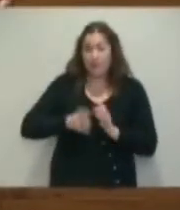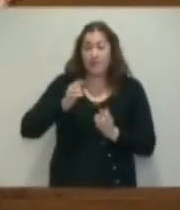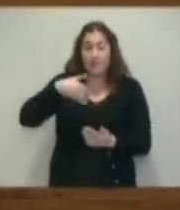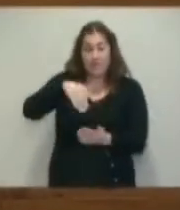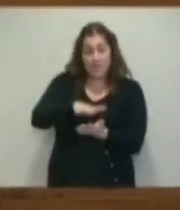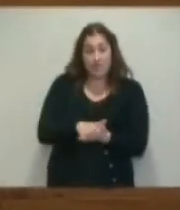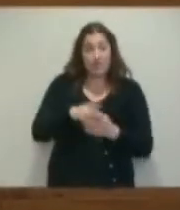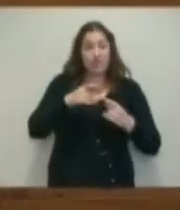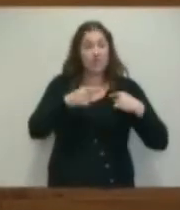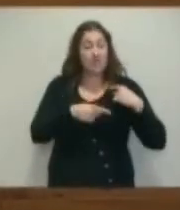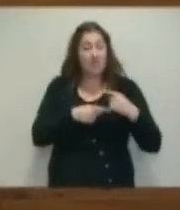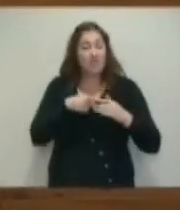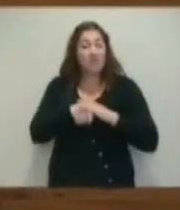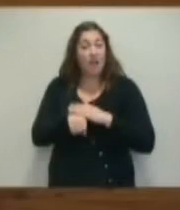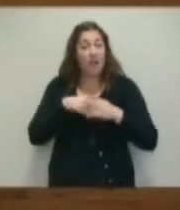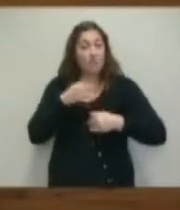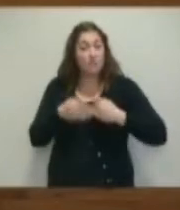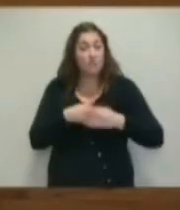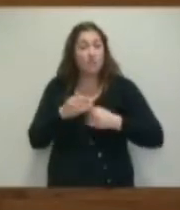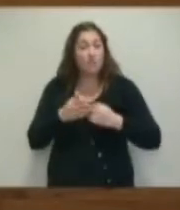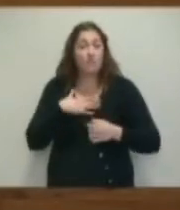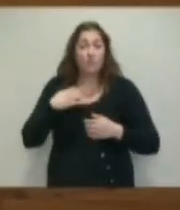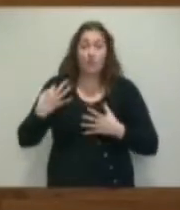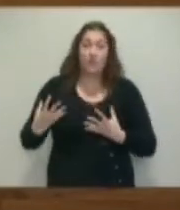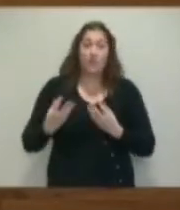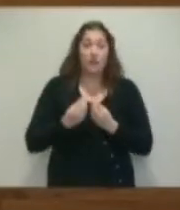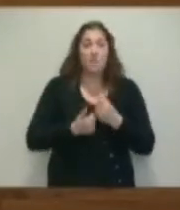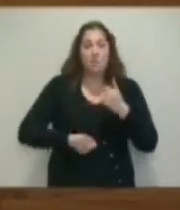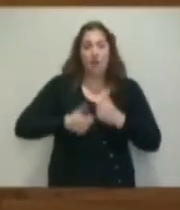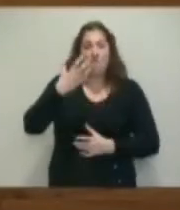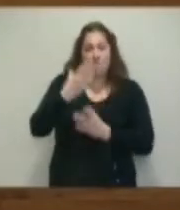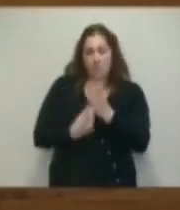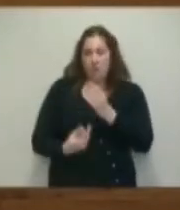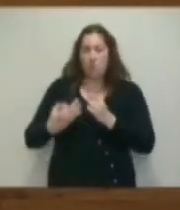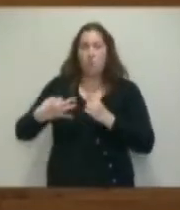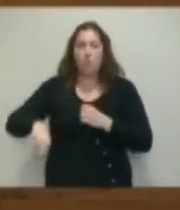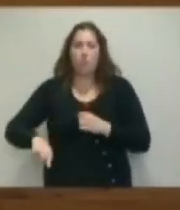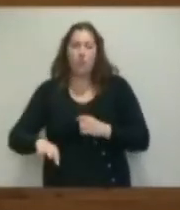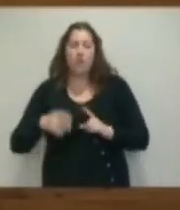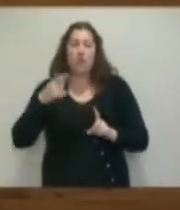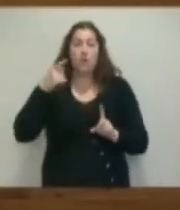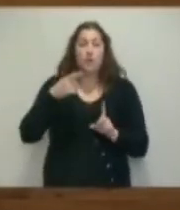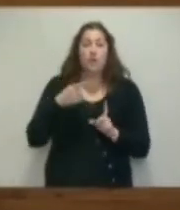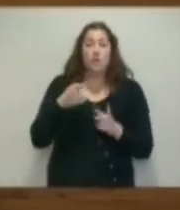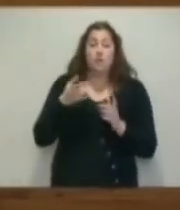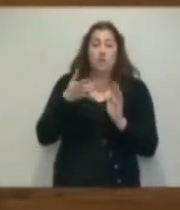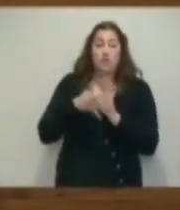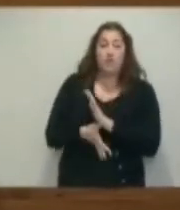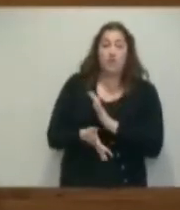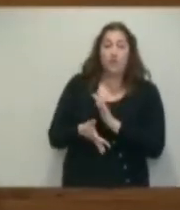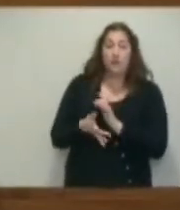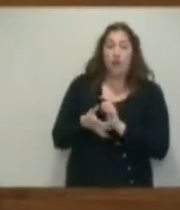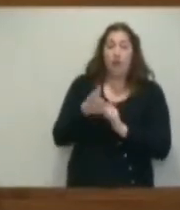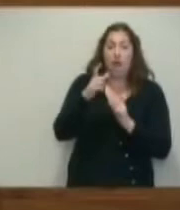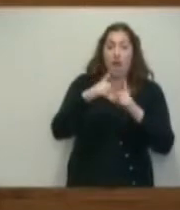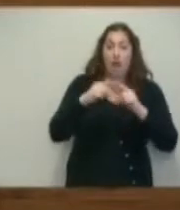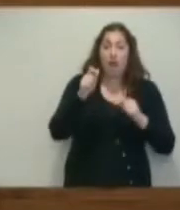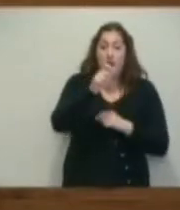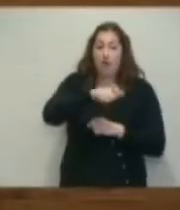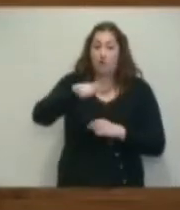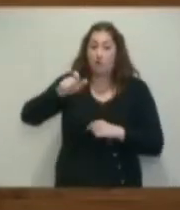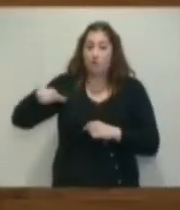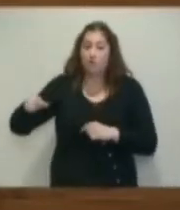los trámites que pueden conllevar, las incidencias a las que puede dar lugar, como para considerar que tenemos en el bolsillo de los asturianos cantidad de